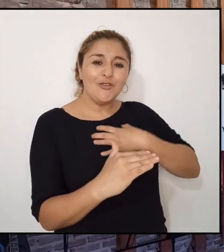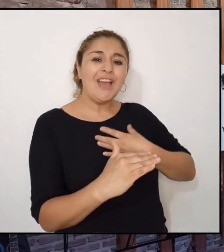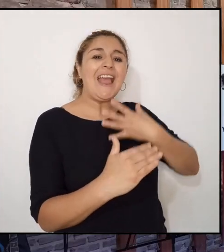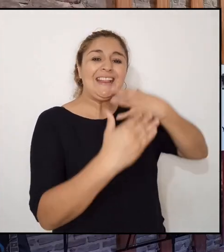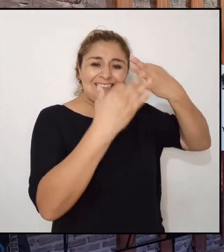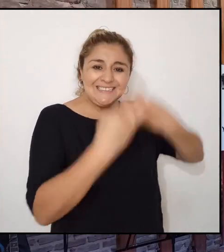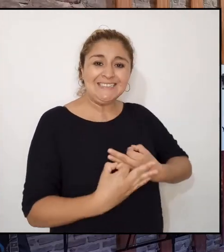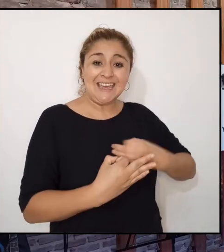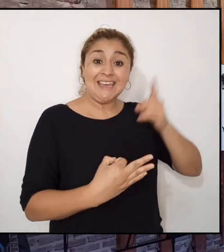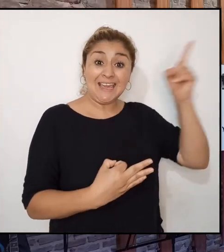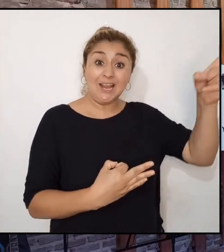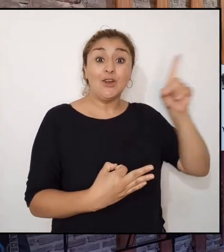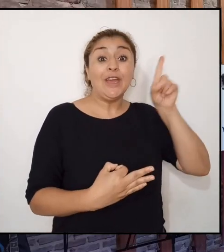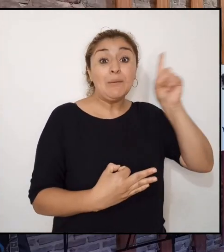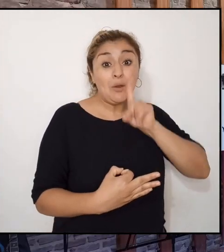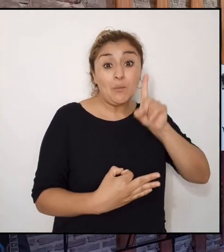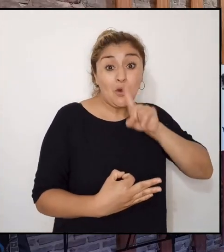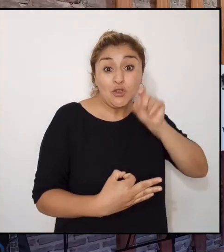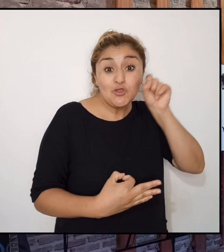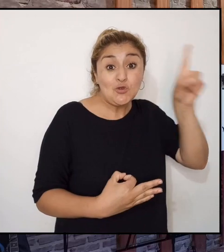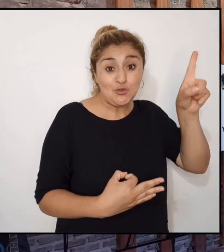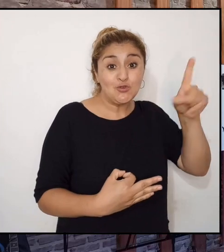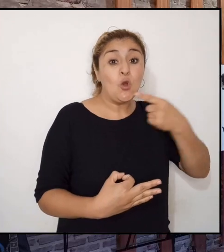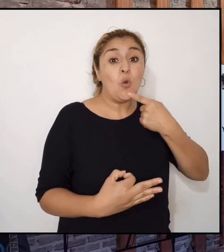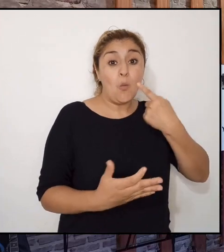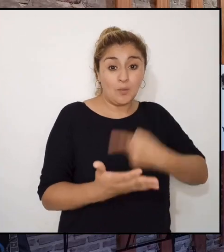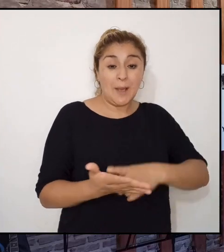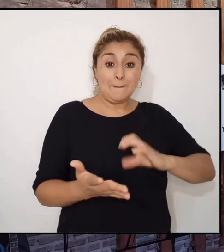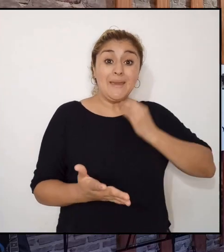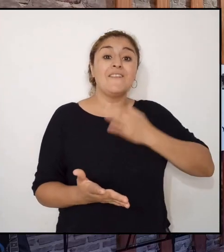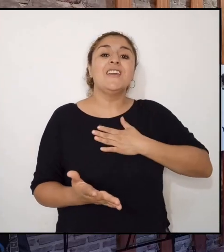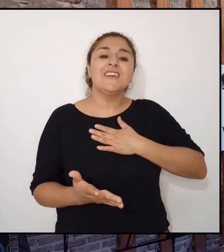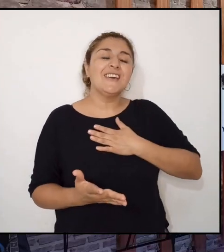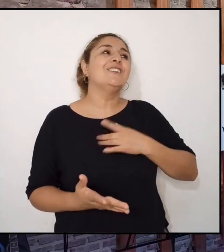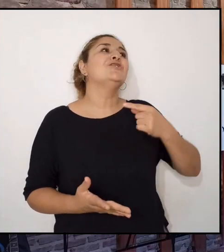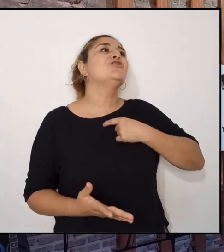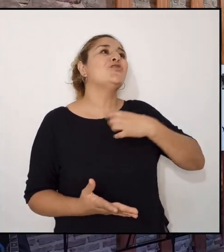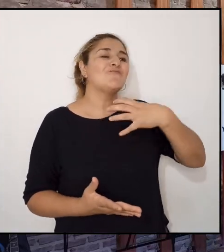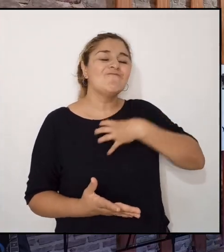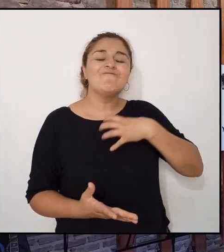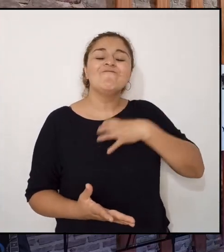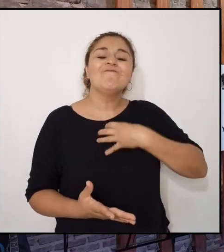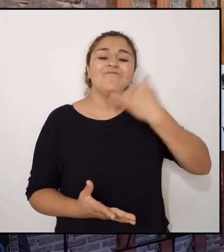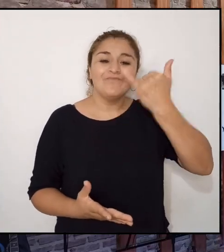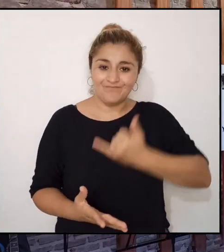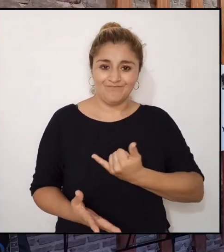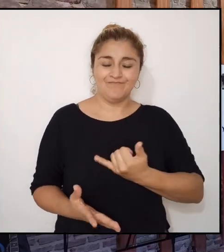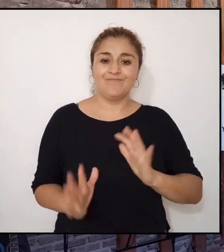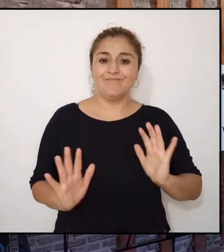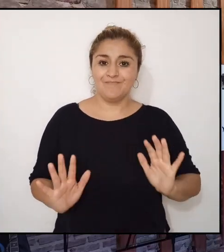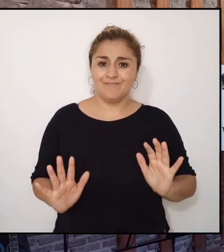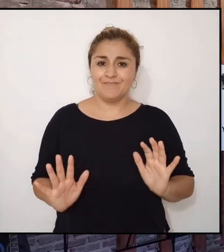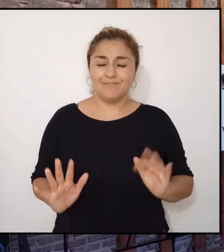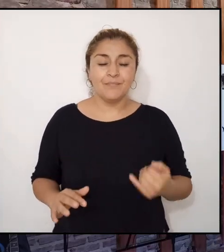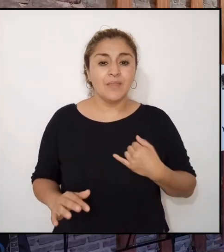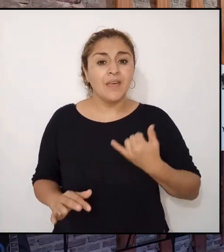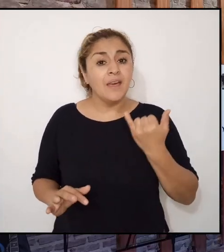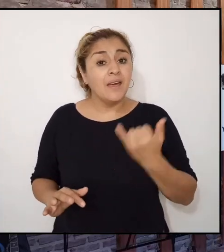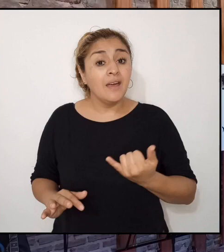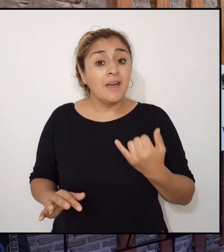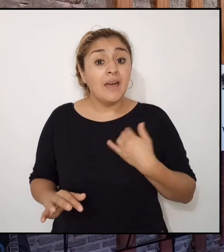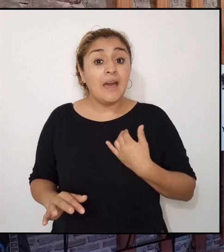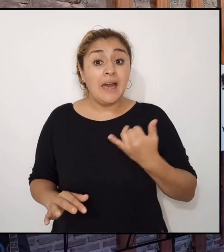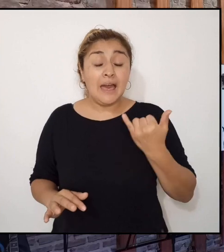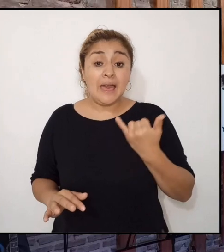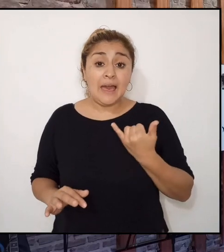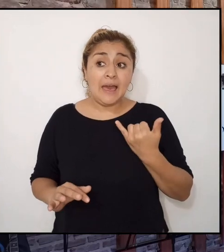en mí. Aunque esté pasando el peor momento de mi vida, aunque esté la tormenta más terrible, yo les cuento testimonio de un